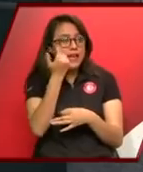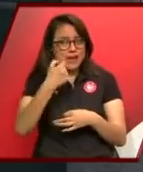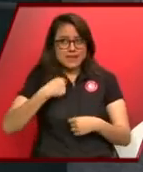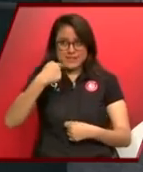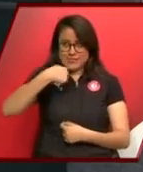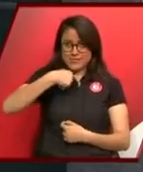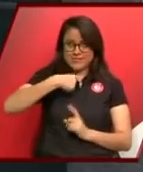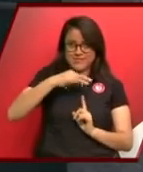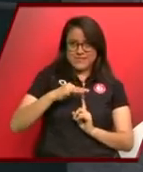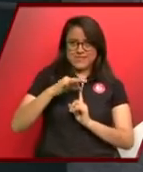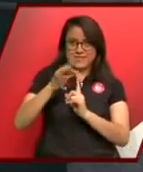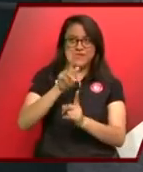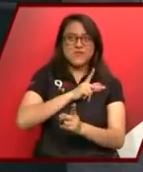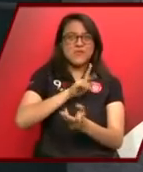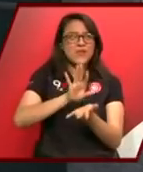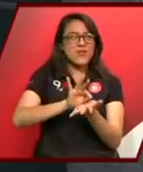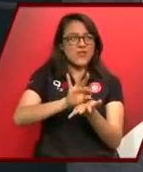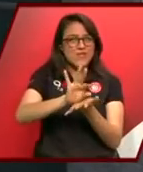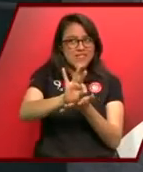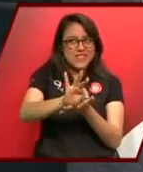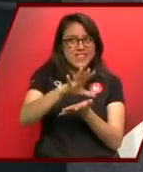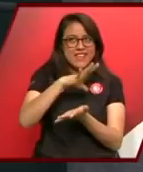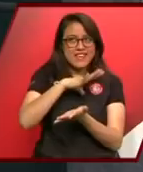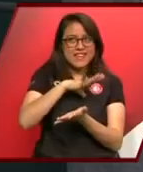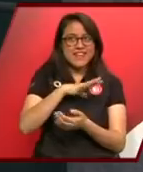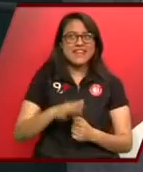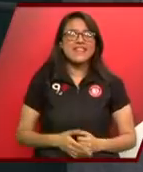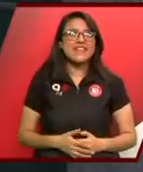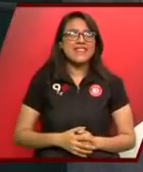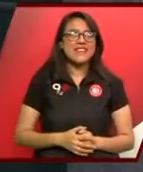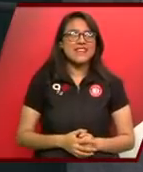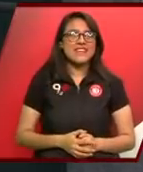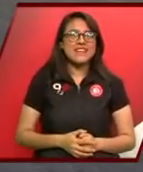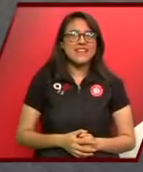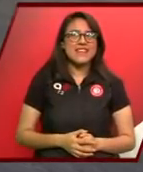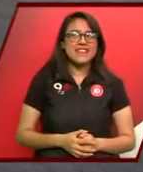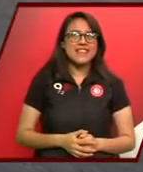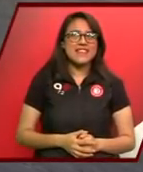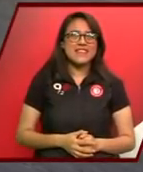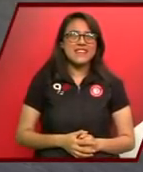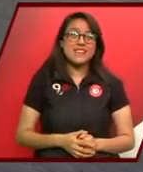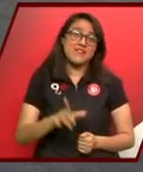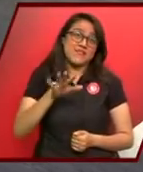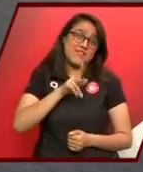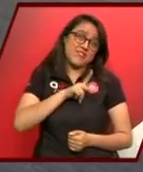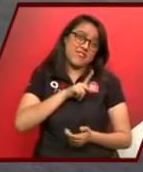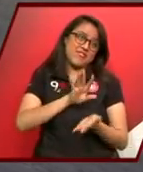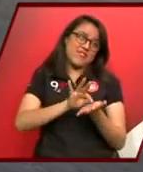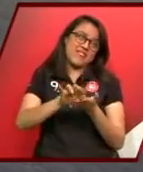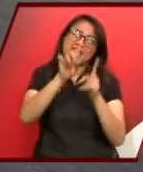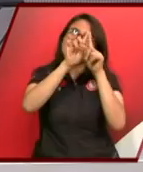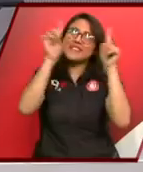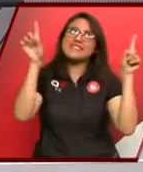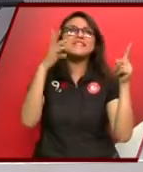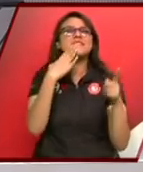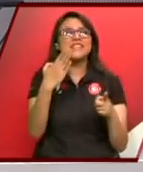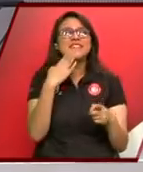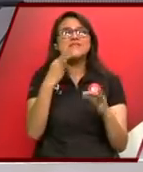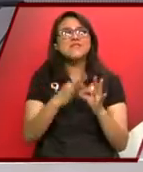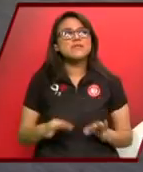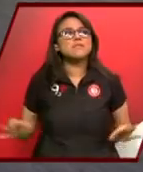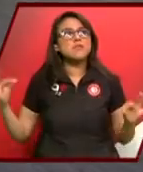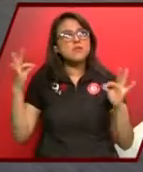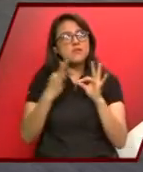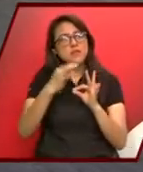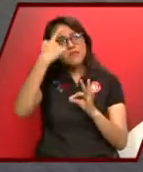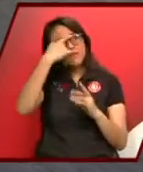vaya esta chulada, pues a mi Twitter. ¿No? ¿O no, no? ¿Tampoco? Bueno, y es importante mencionar,